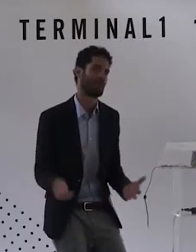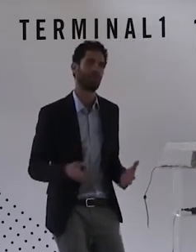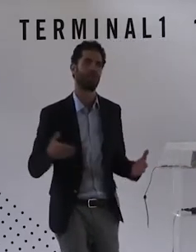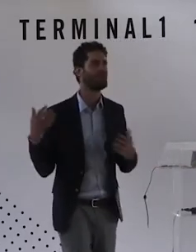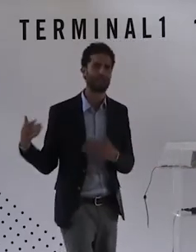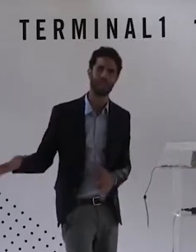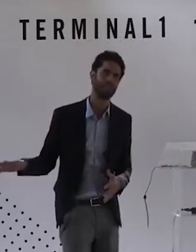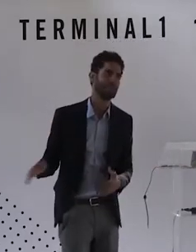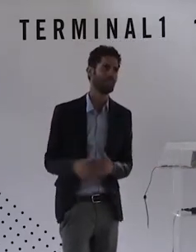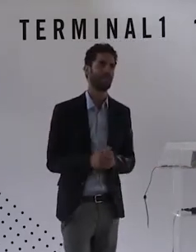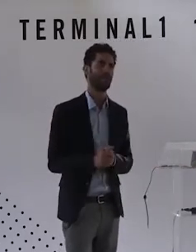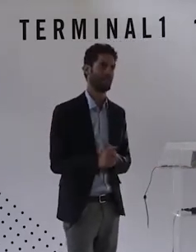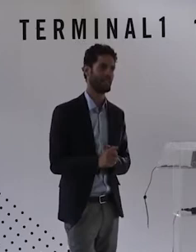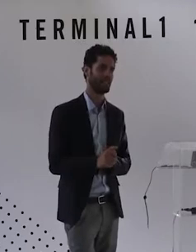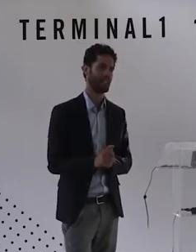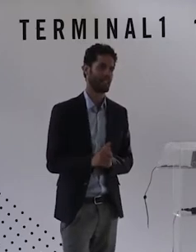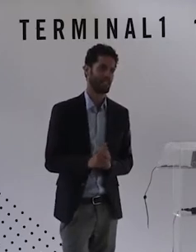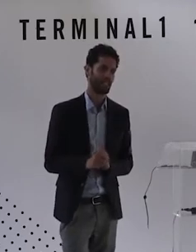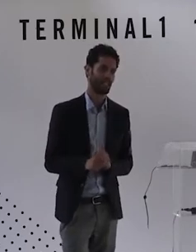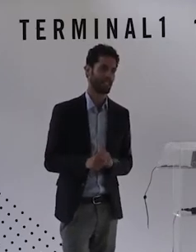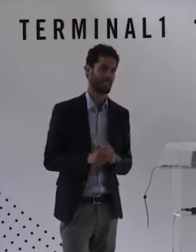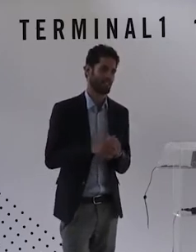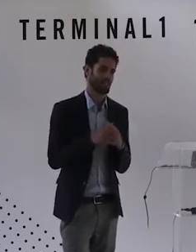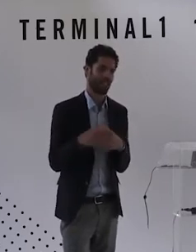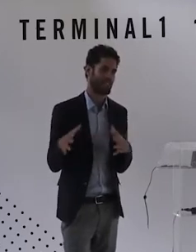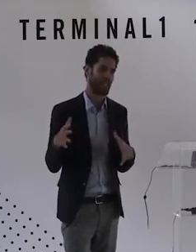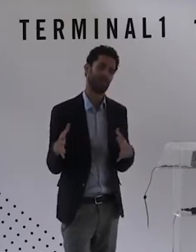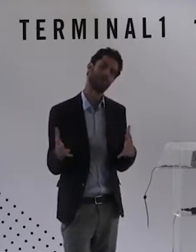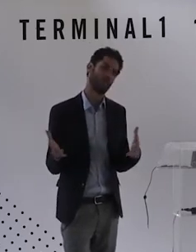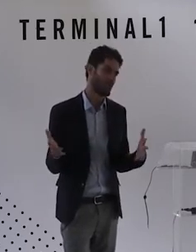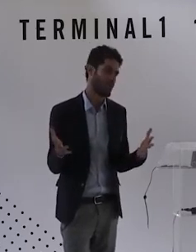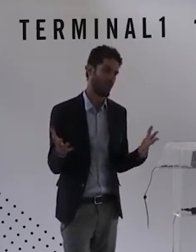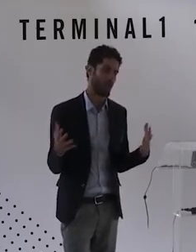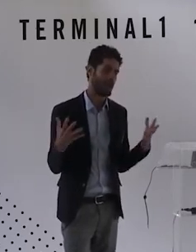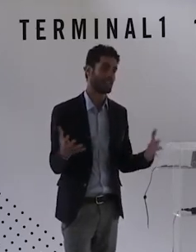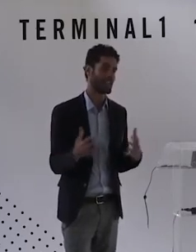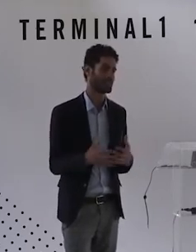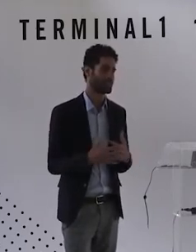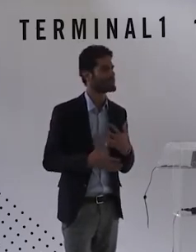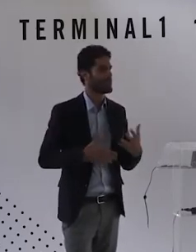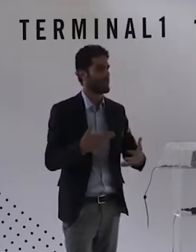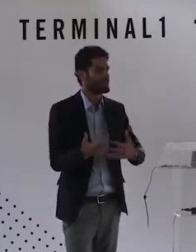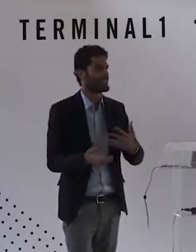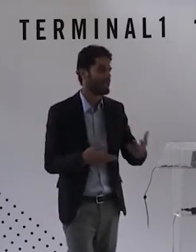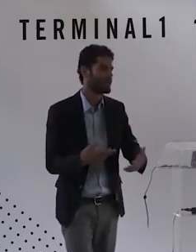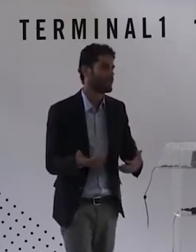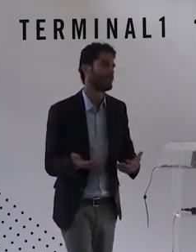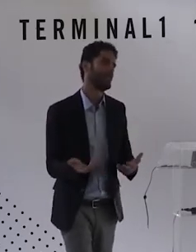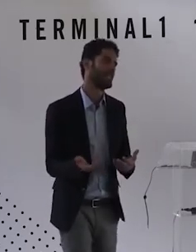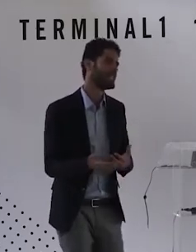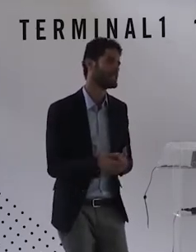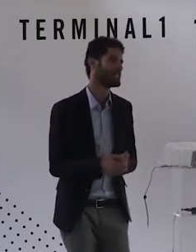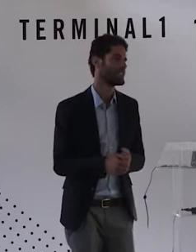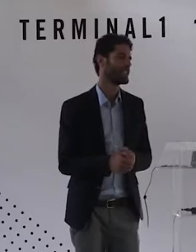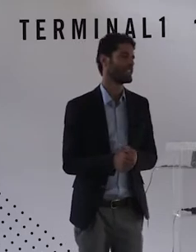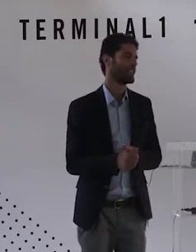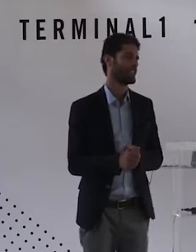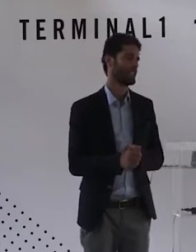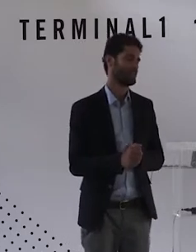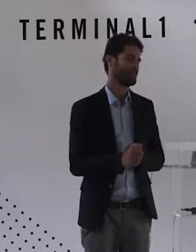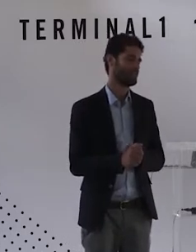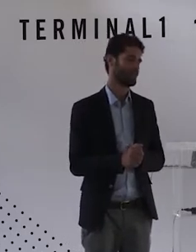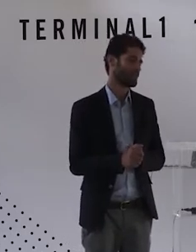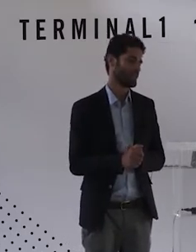Ya es un miedo muy viejo, la verdad, que ya hoy en día soy muchísimo más dinámico con él.